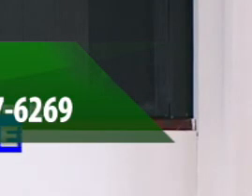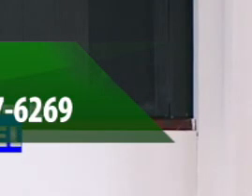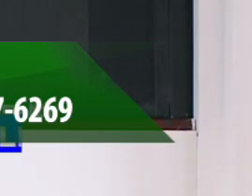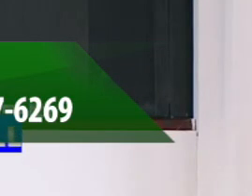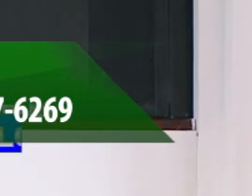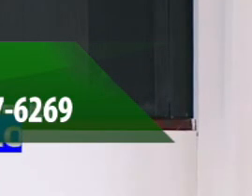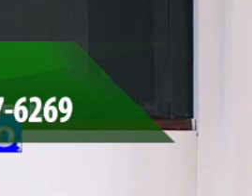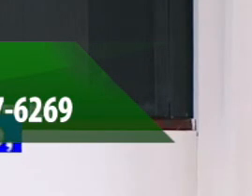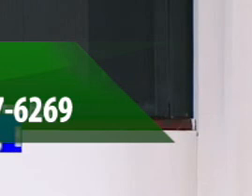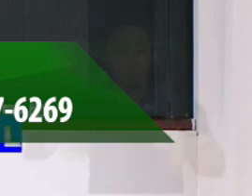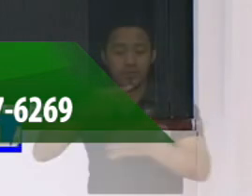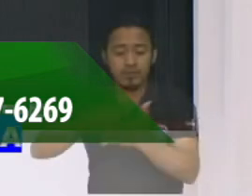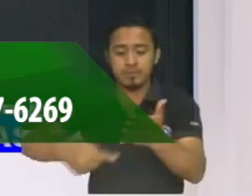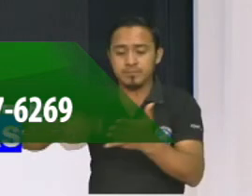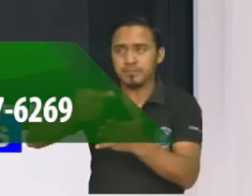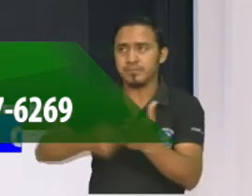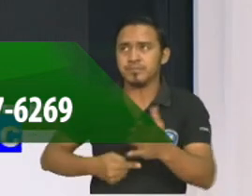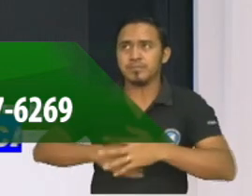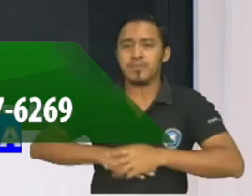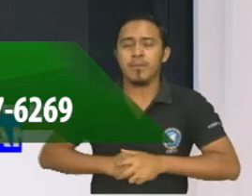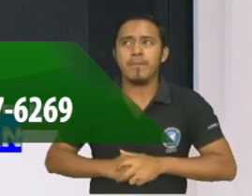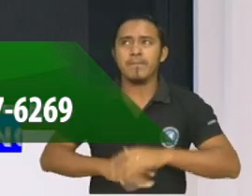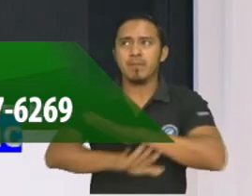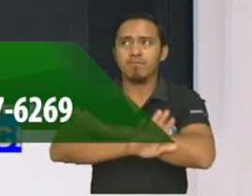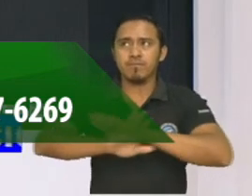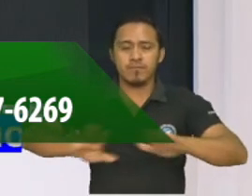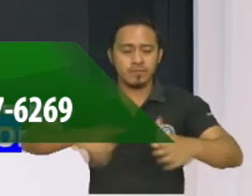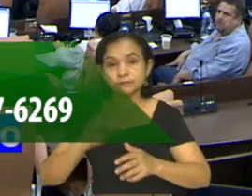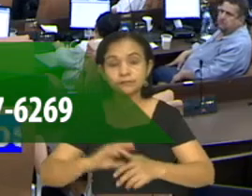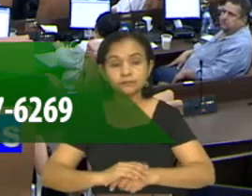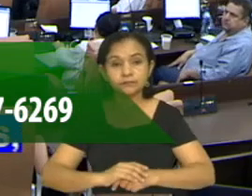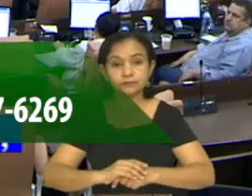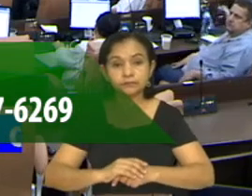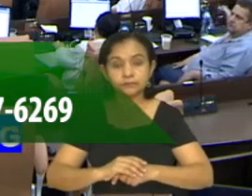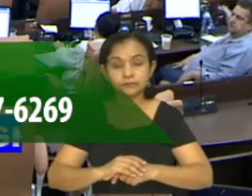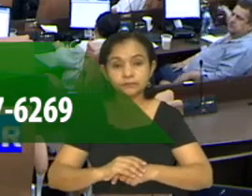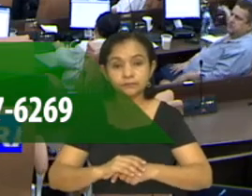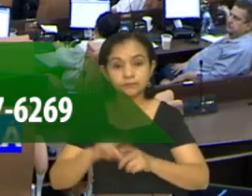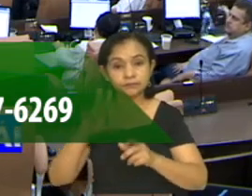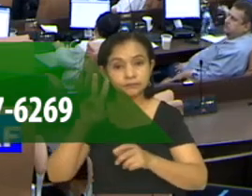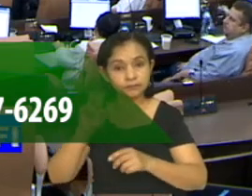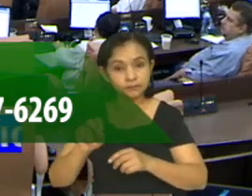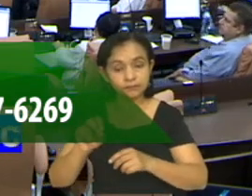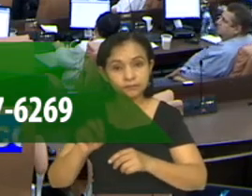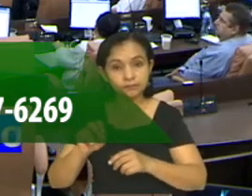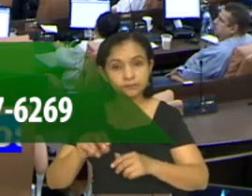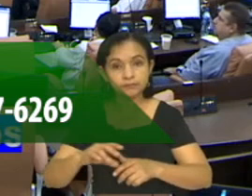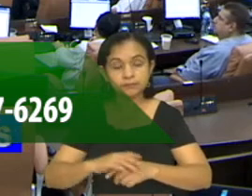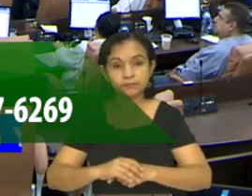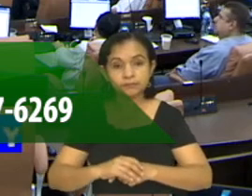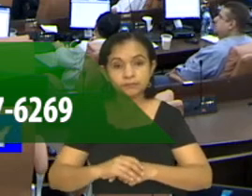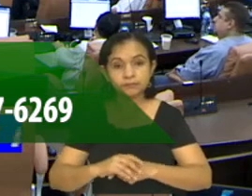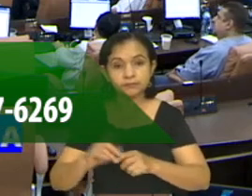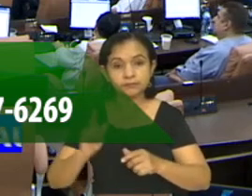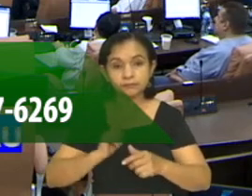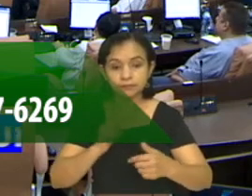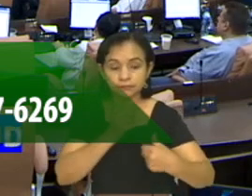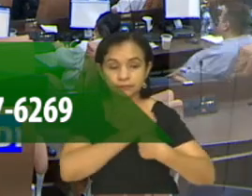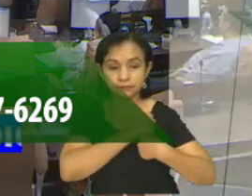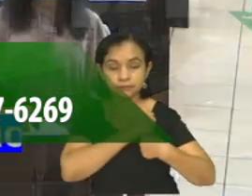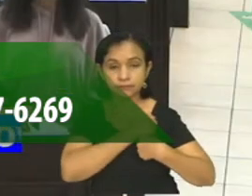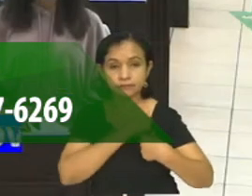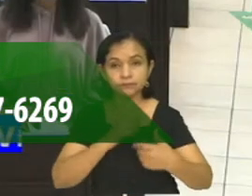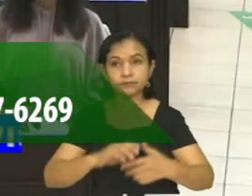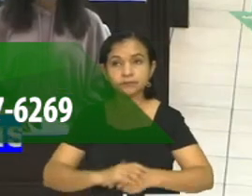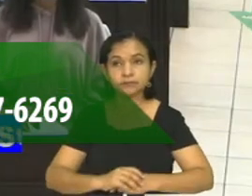a favor 9 en contra y 0 abstenciones fue aprobada por la asamblea nacional que es dominada por el orteguismo la ley que declara la bandera el